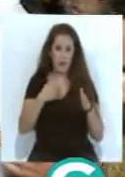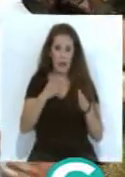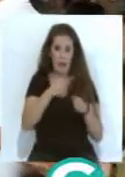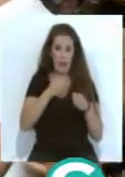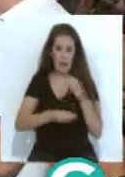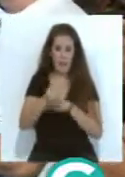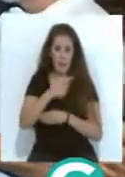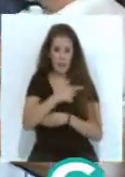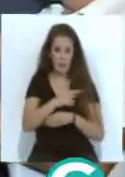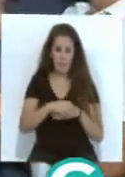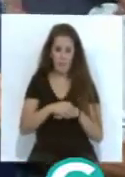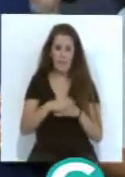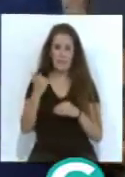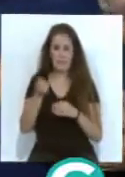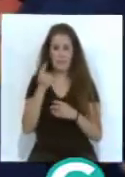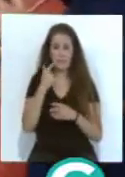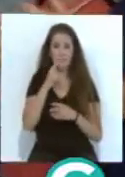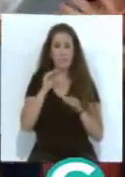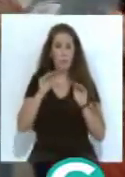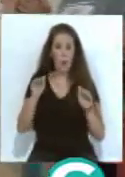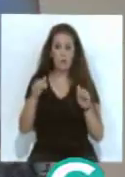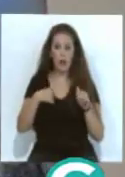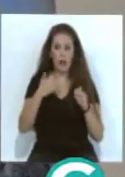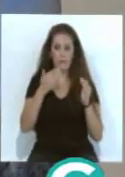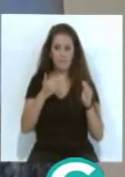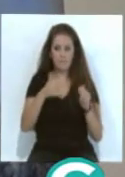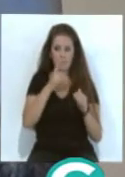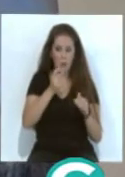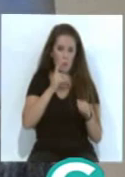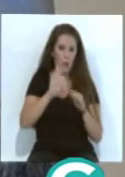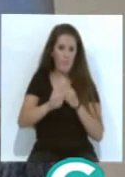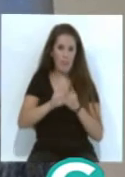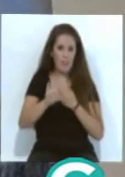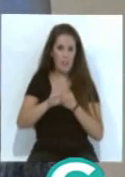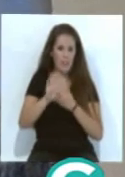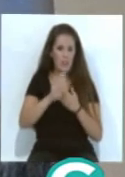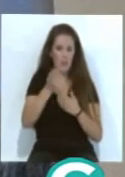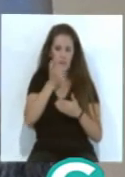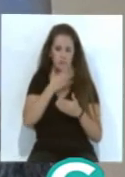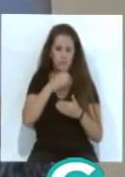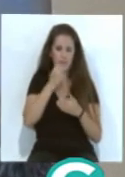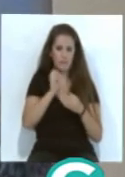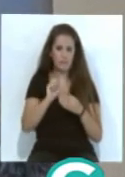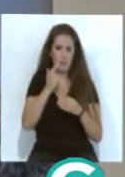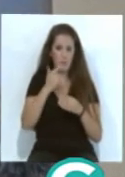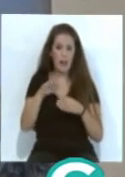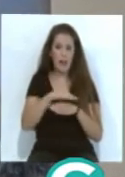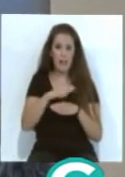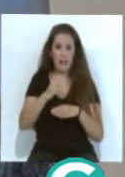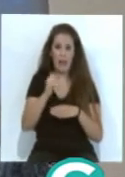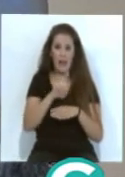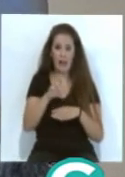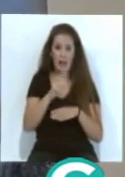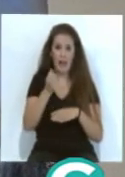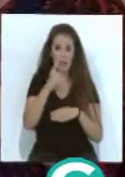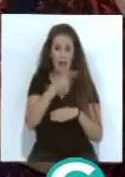el inmortal don Adolfo. Puntales rinde tributo a uno de sus vecinos más ilustres. En la calle Carraca del barrio